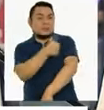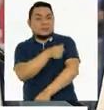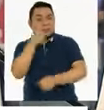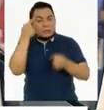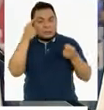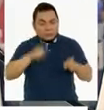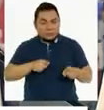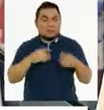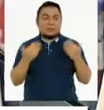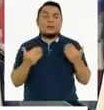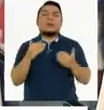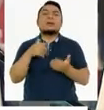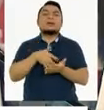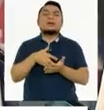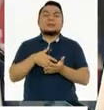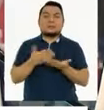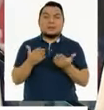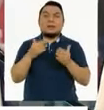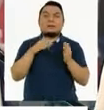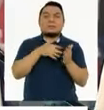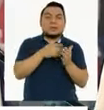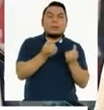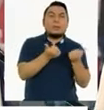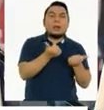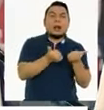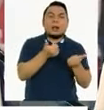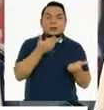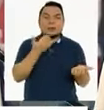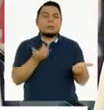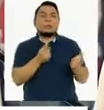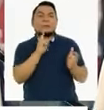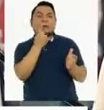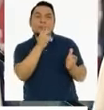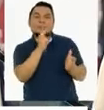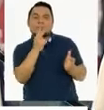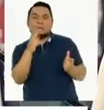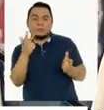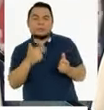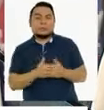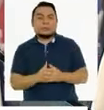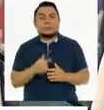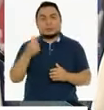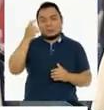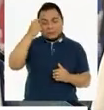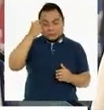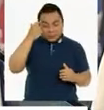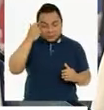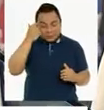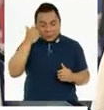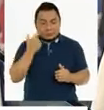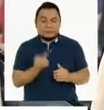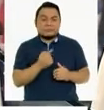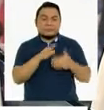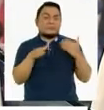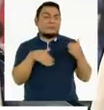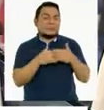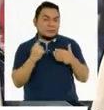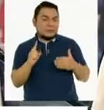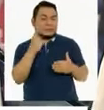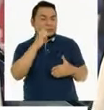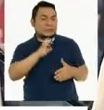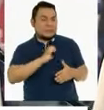acuerdo al grado de vulnerabilidad. Tomamos en cuenta criterios epidemiológicos,